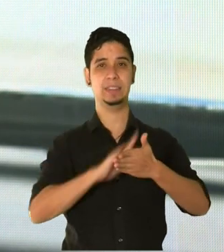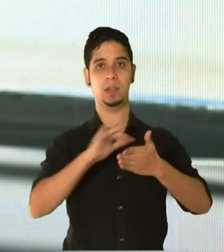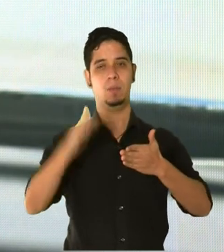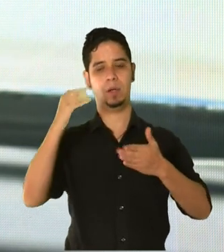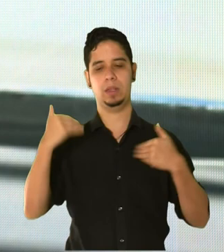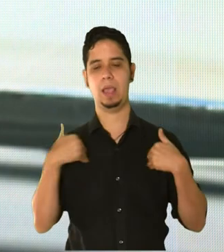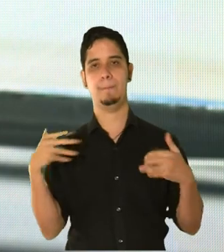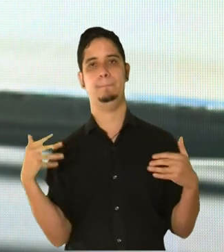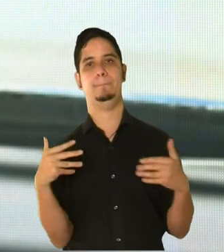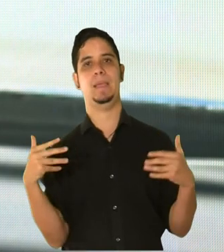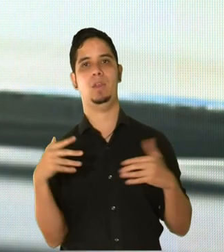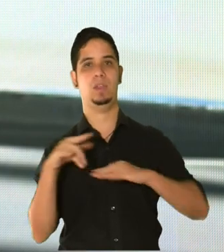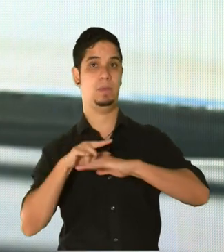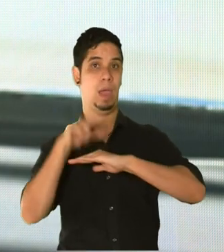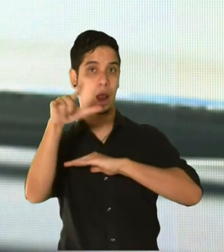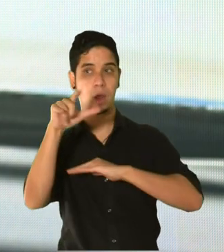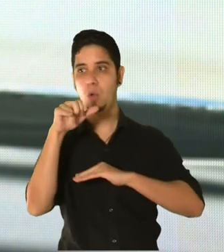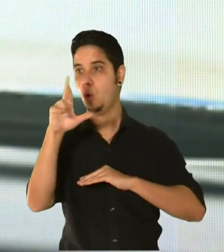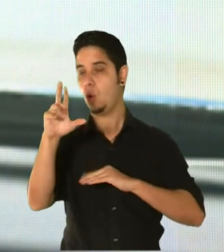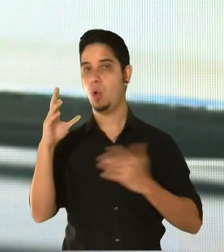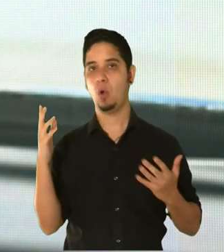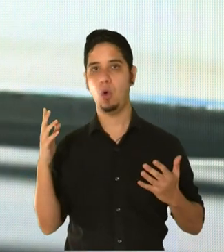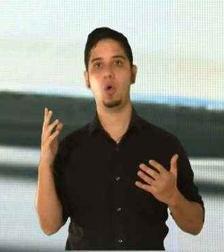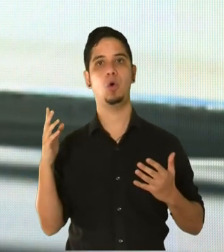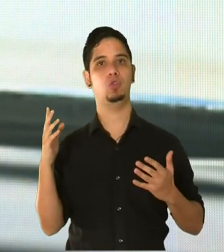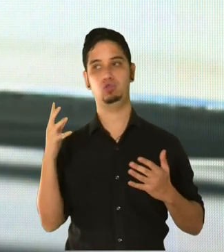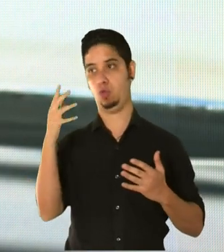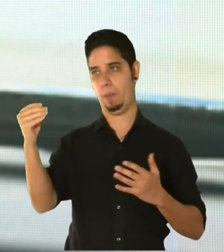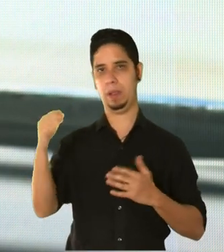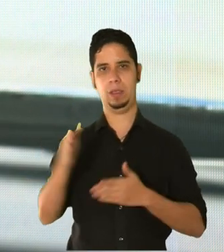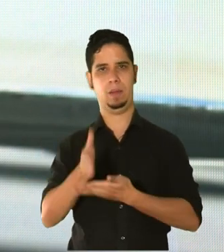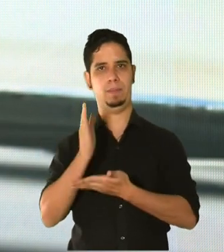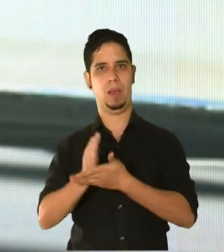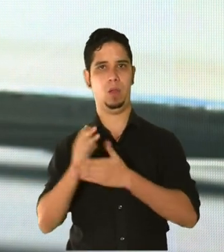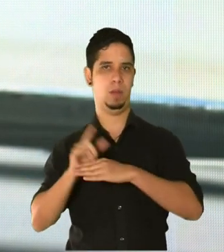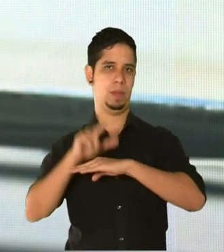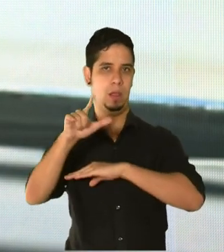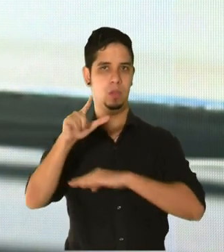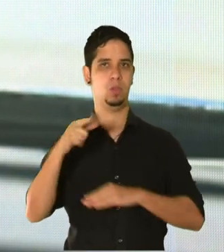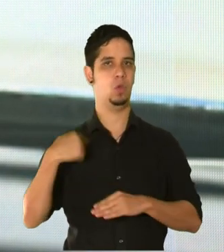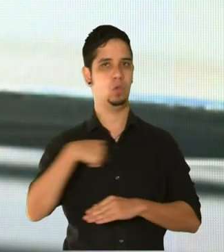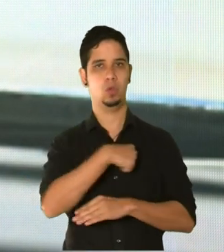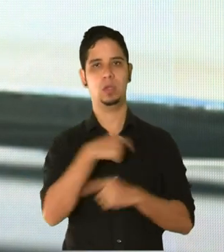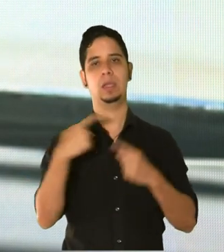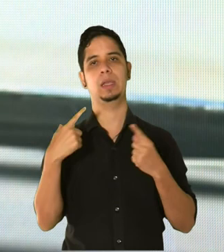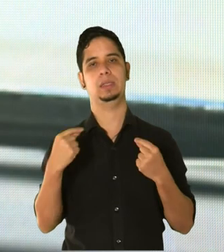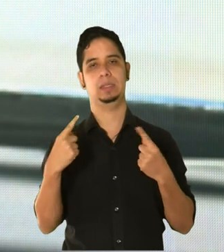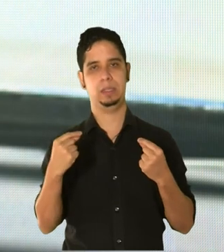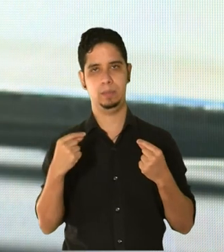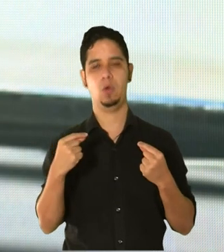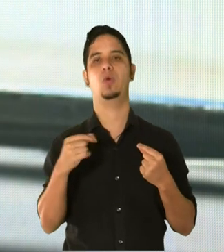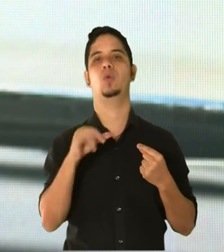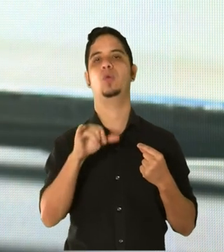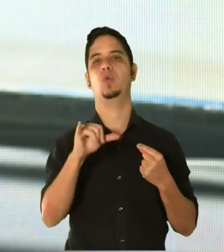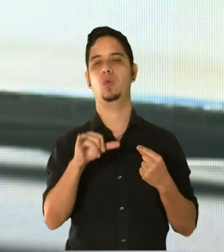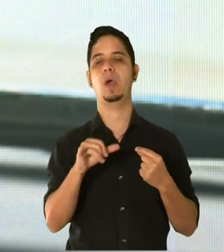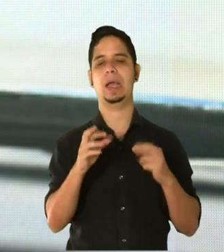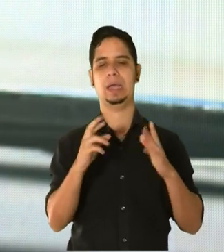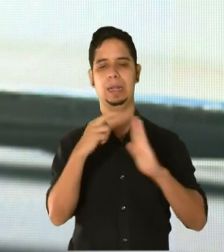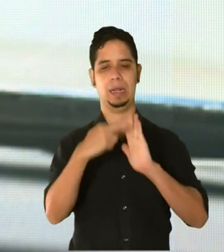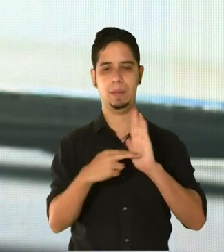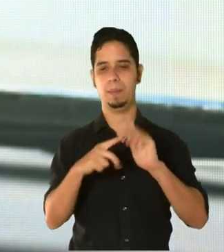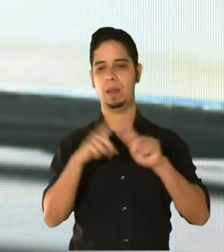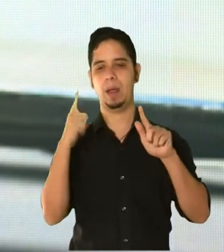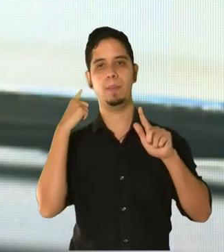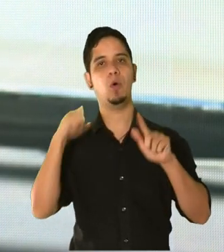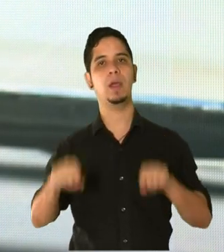pues sus compañías le cancelaron los viajes así que hemos tomado medidas para poder reducir los gastos pero a su